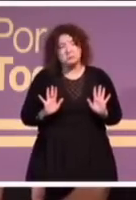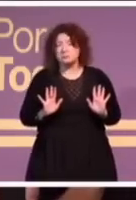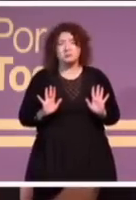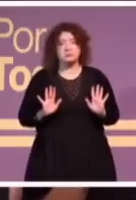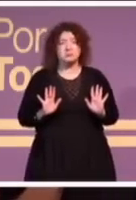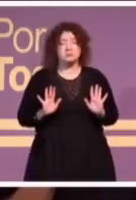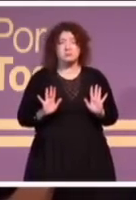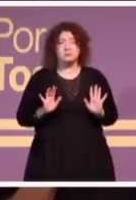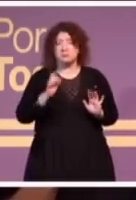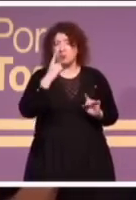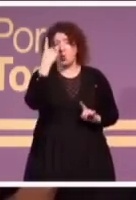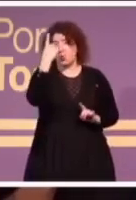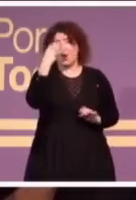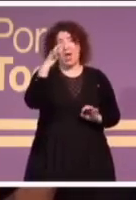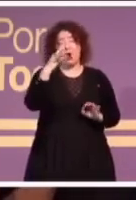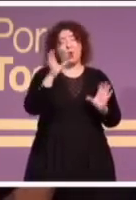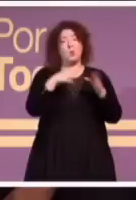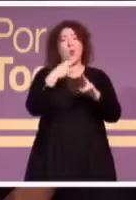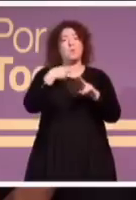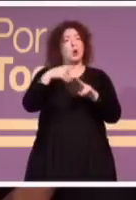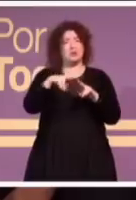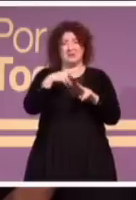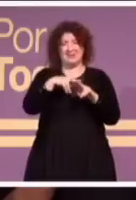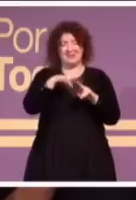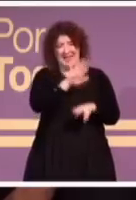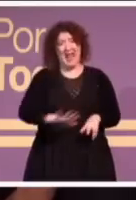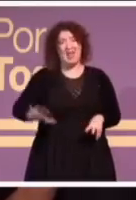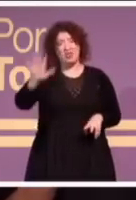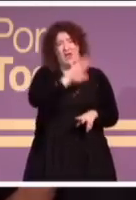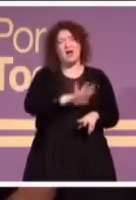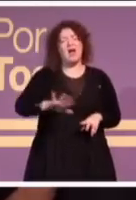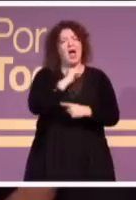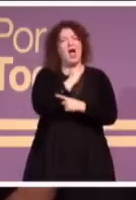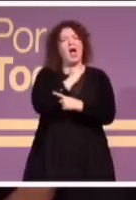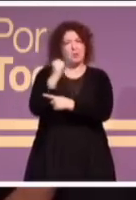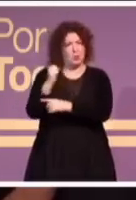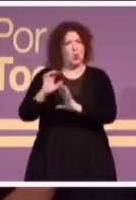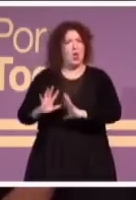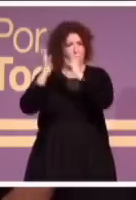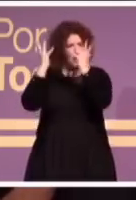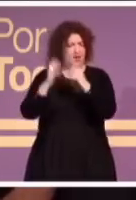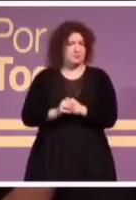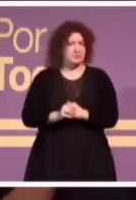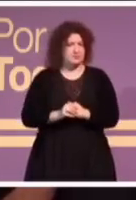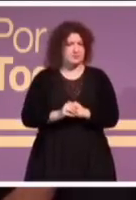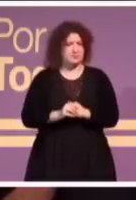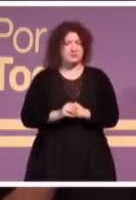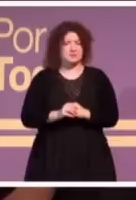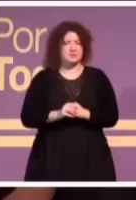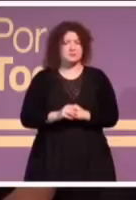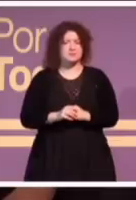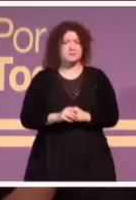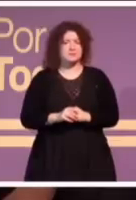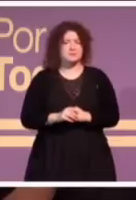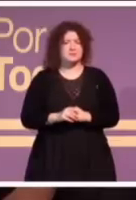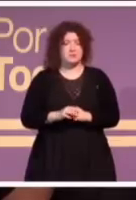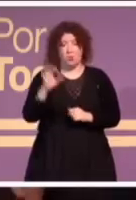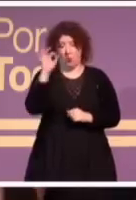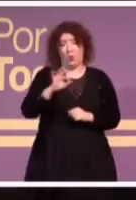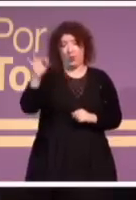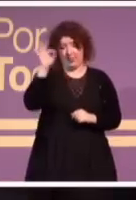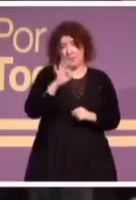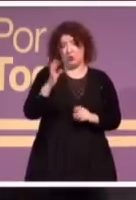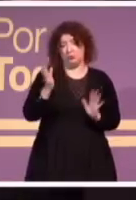Solamente hubo una formación política de ámbito estatal que apoyó esa huelga antes de que se produjese, y fue